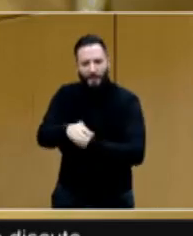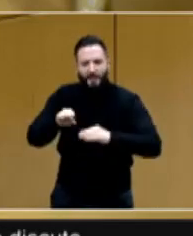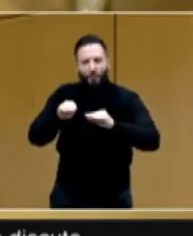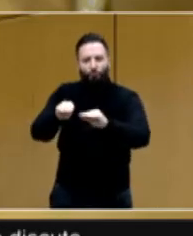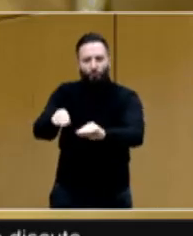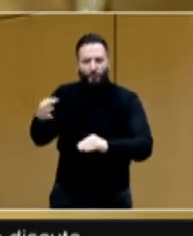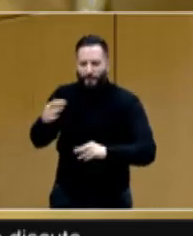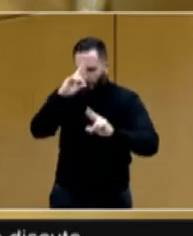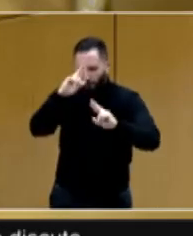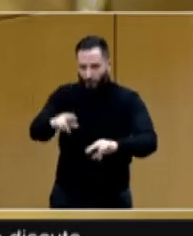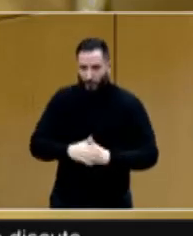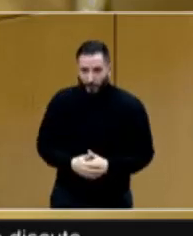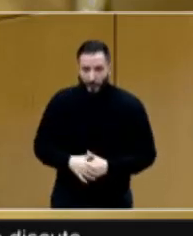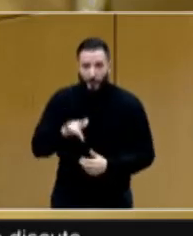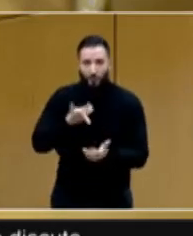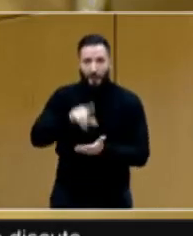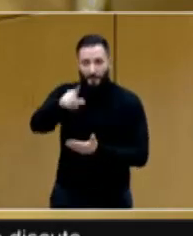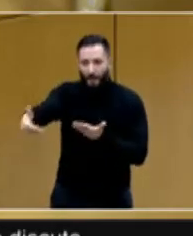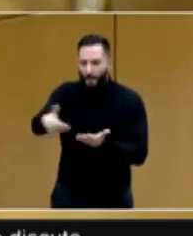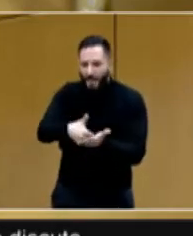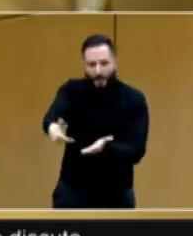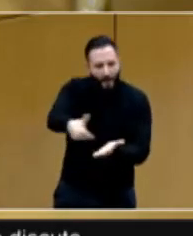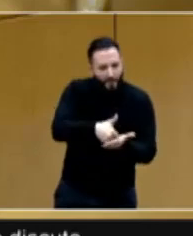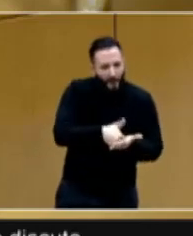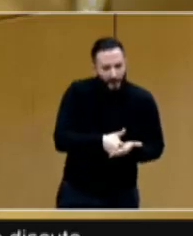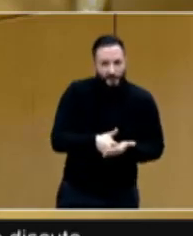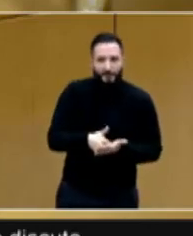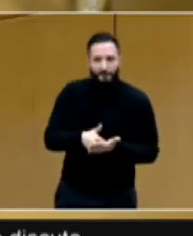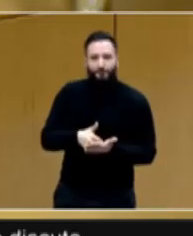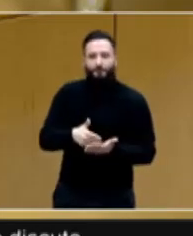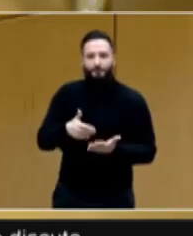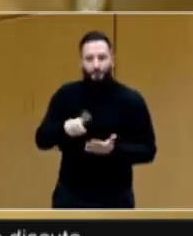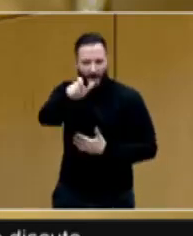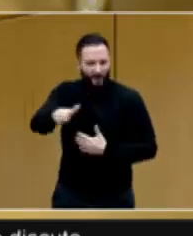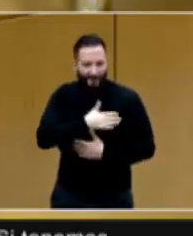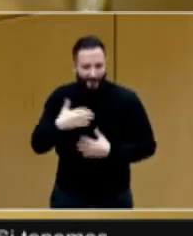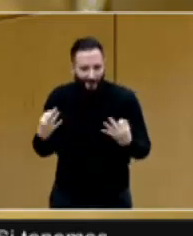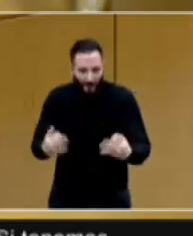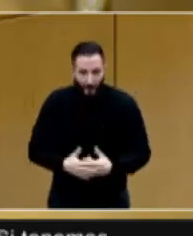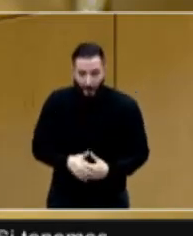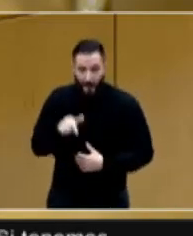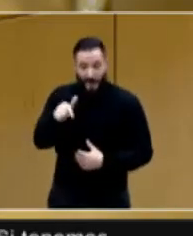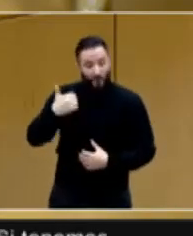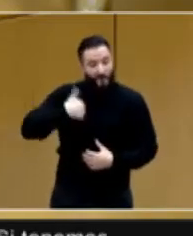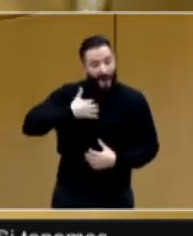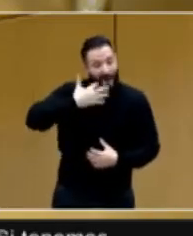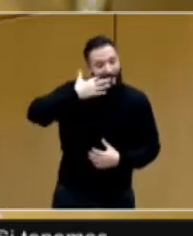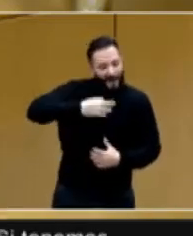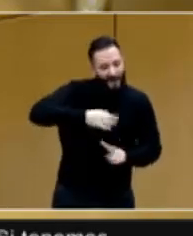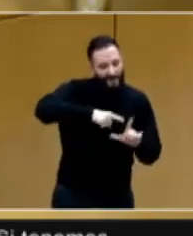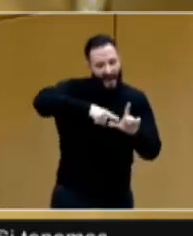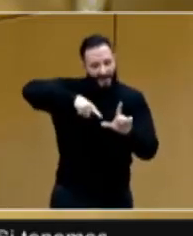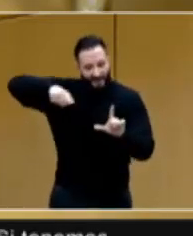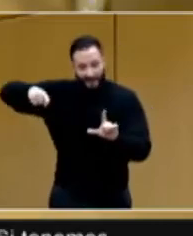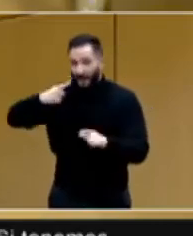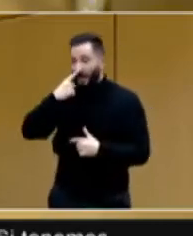como si fueran churros demandas de limitación de la capacidad de las personas y esto ya es una realidad estadística el año pasado no